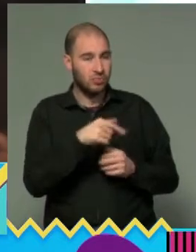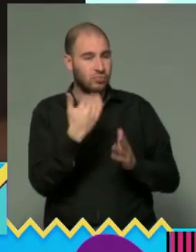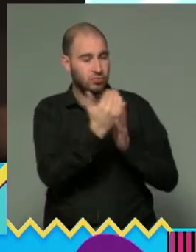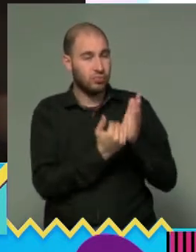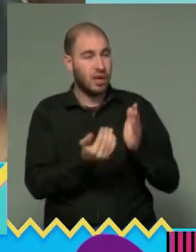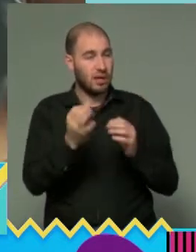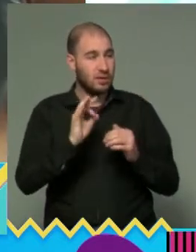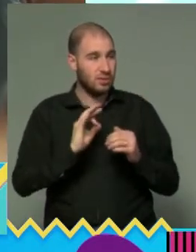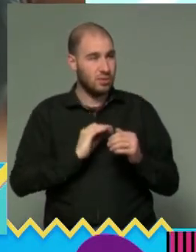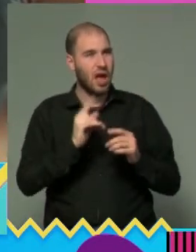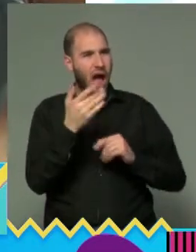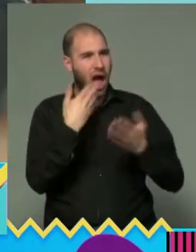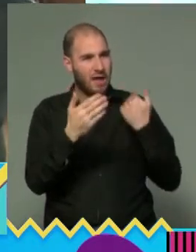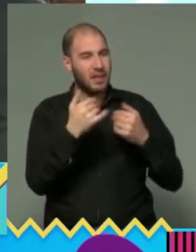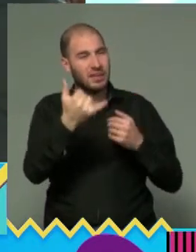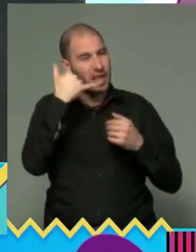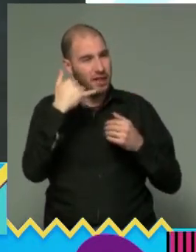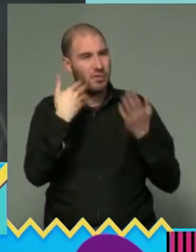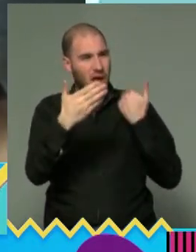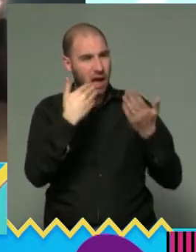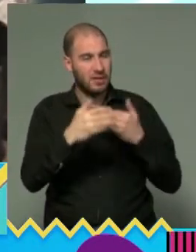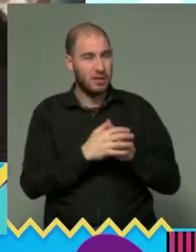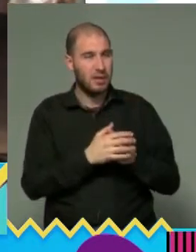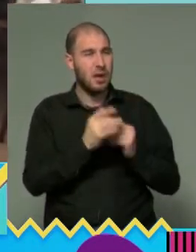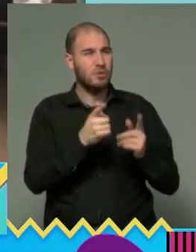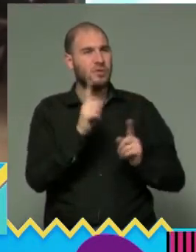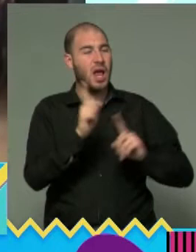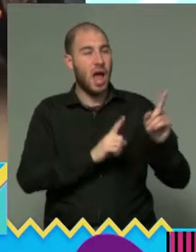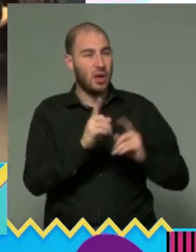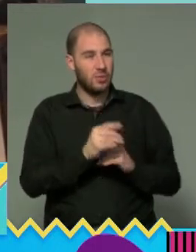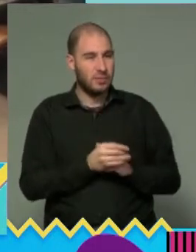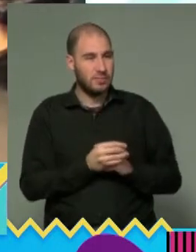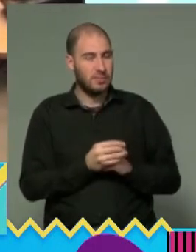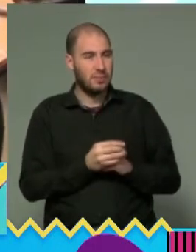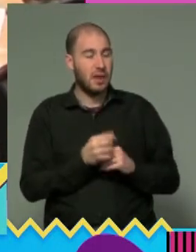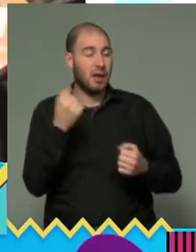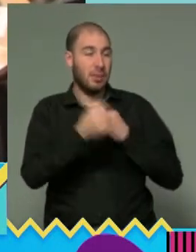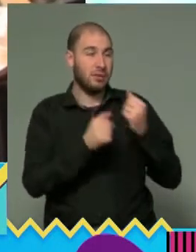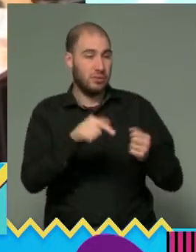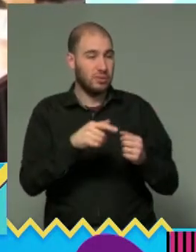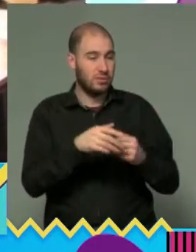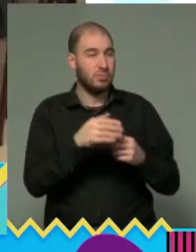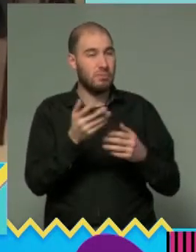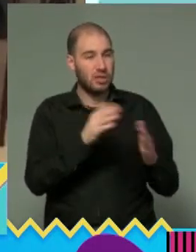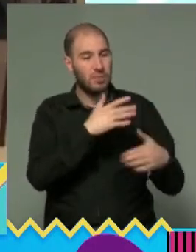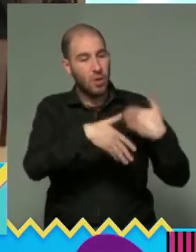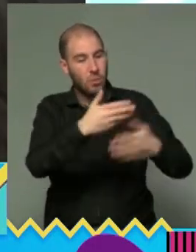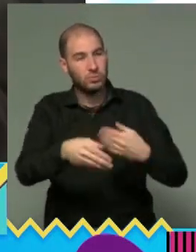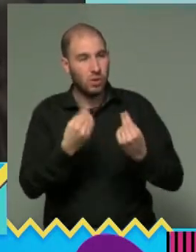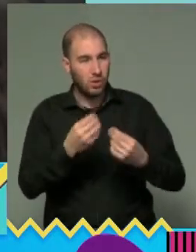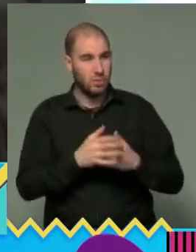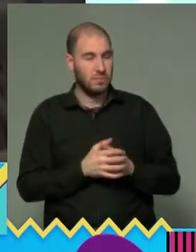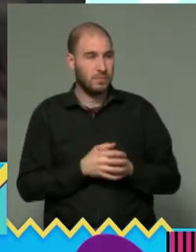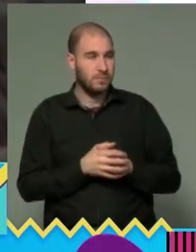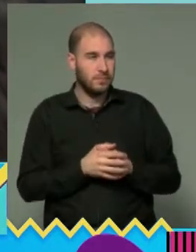el año pasado, yo he seguido por ahí hablando por teléfono con alguna docente que había sido agredida y he seguido más o menos la evolución y la verdad